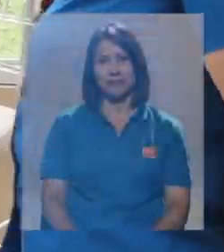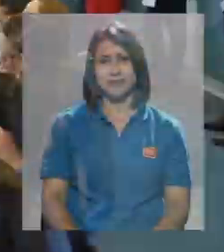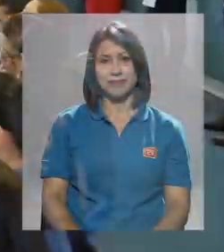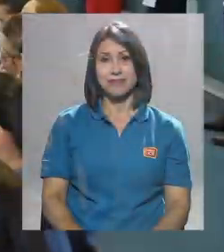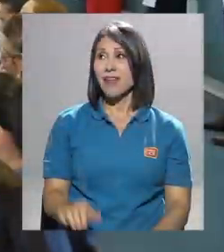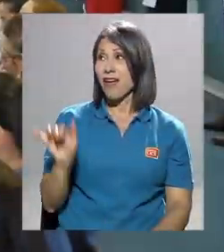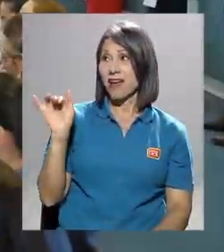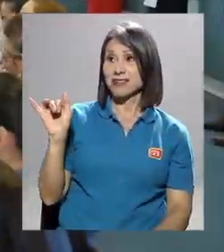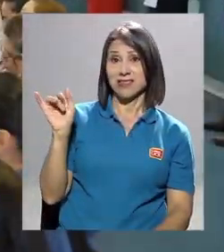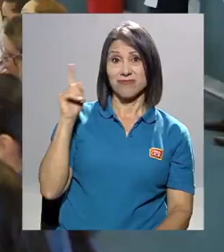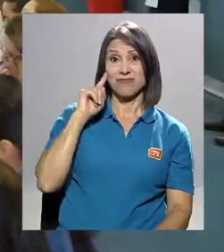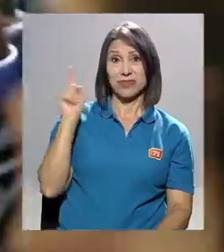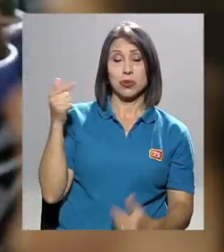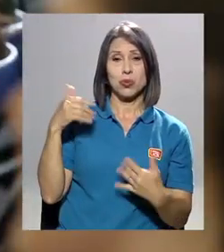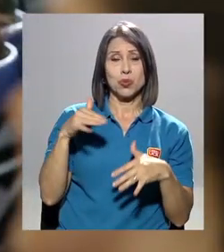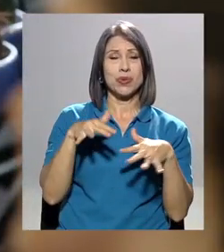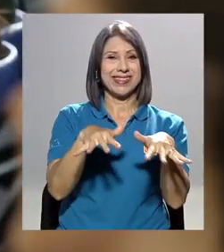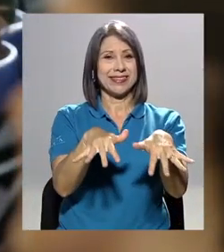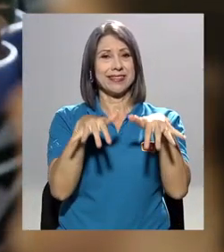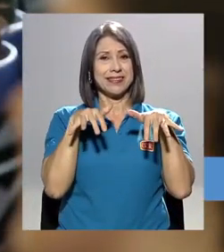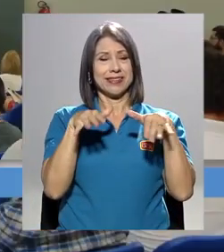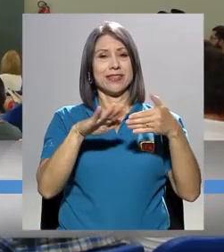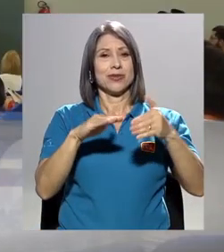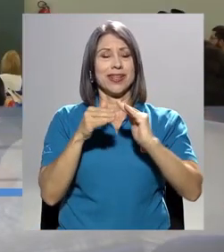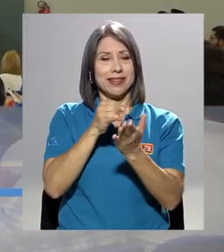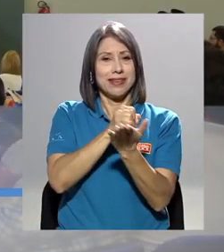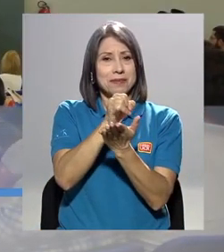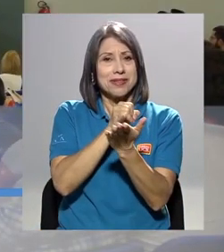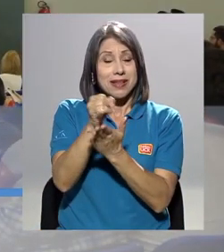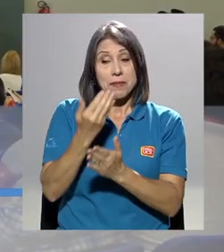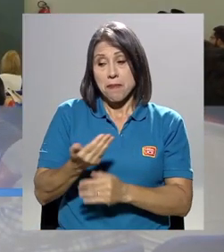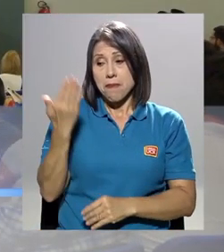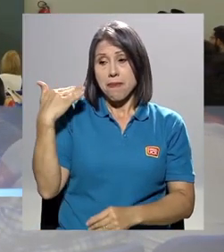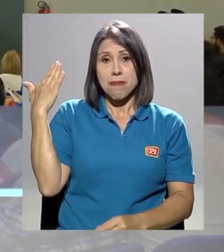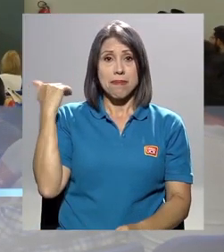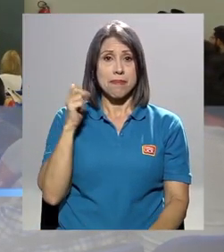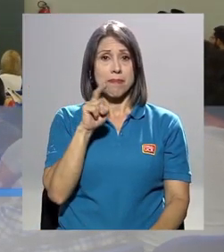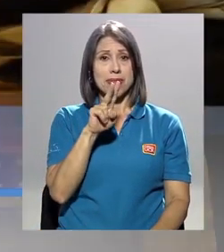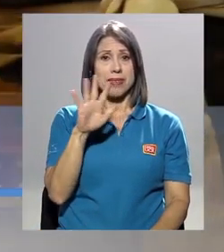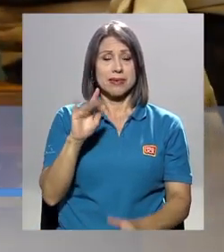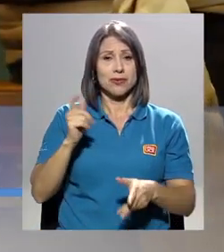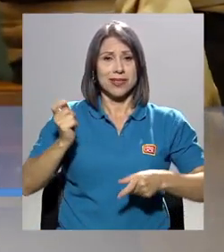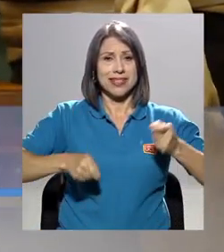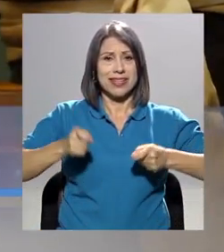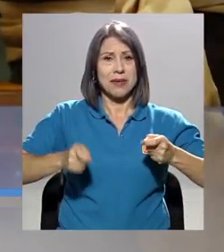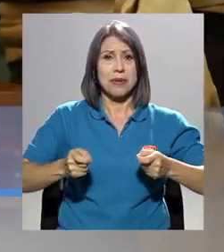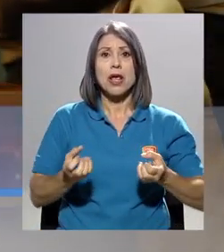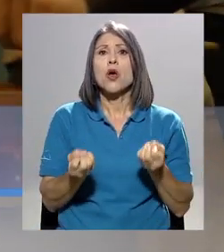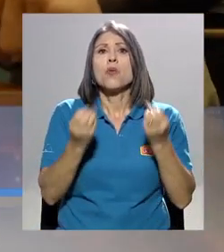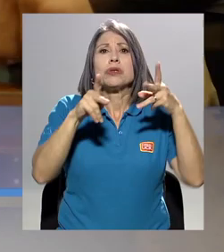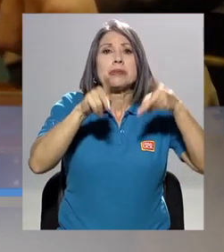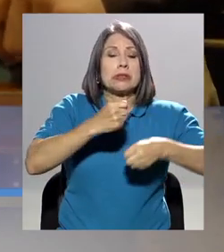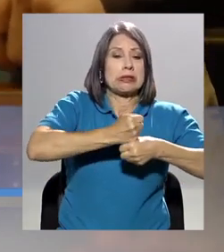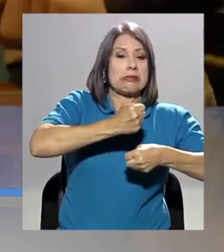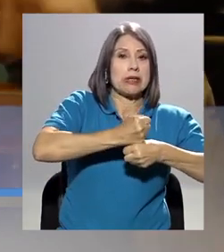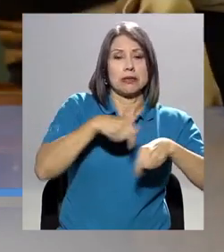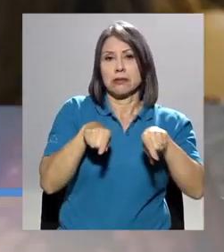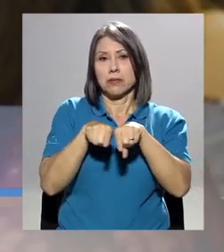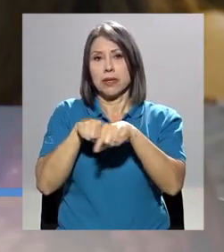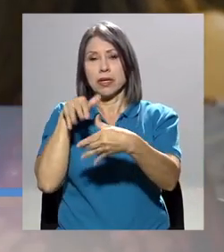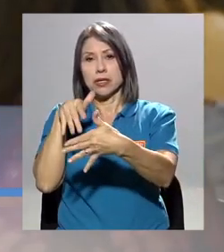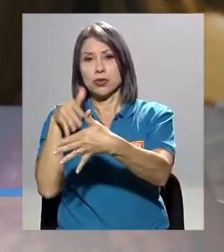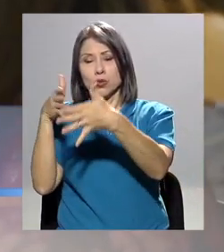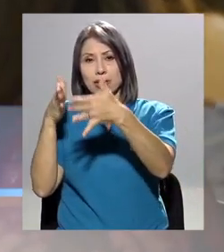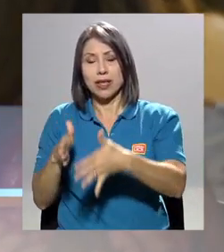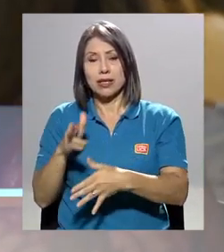Así de lleno estuvo el auditorio de la Ciudad de la Investigación el pasado 25 de septiembre. Cientos de funcionarios y estudiantes de la